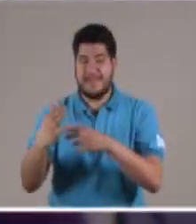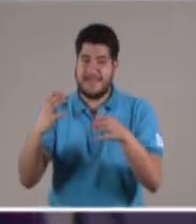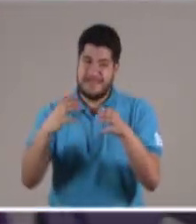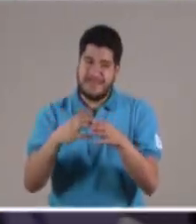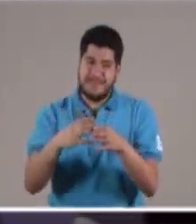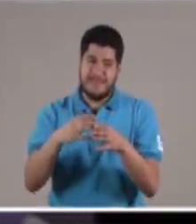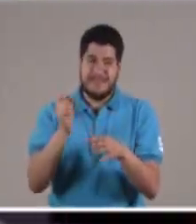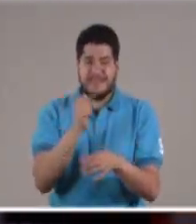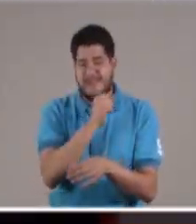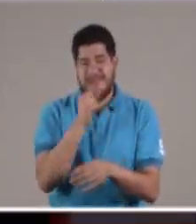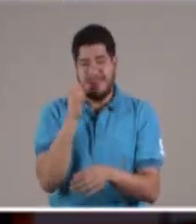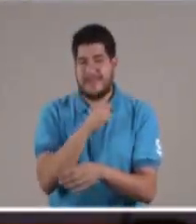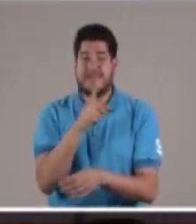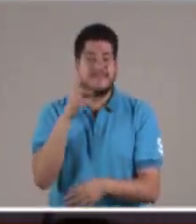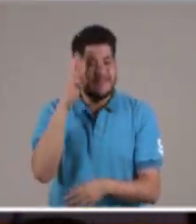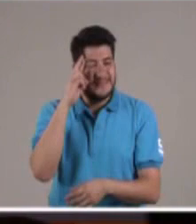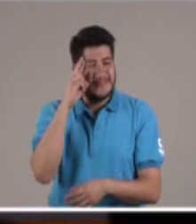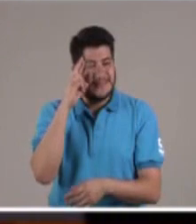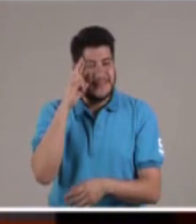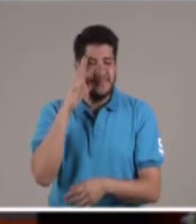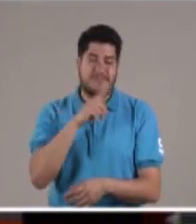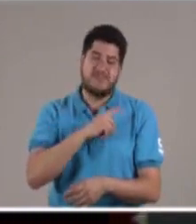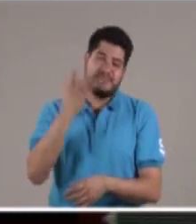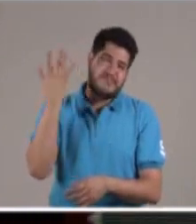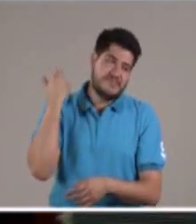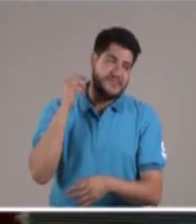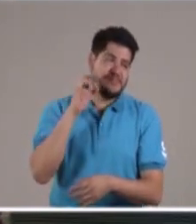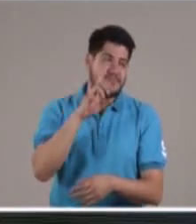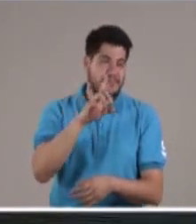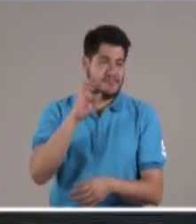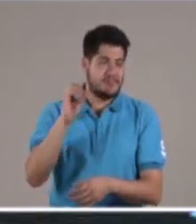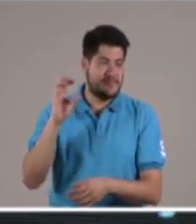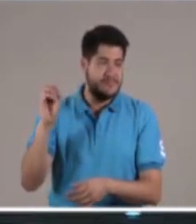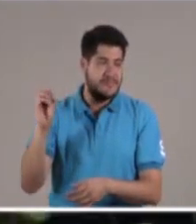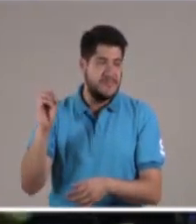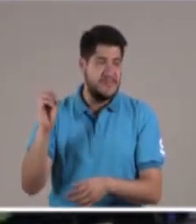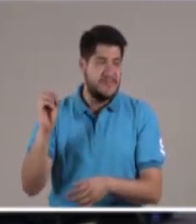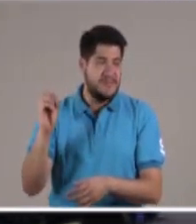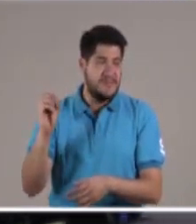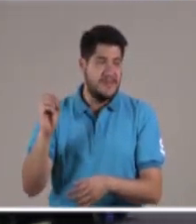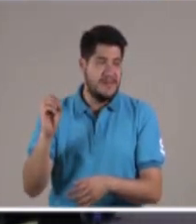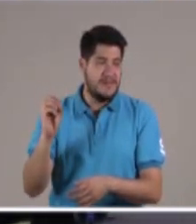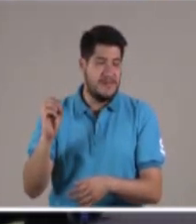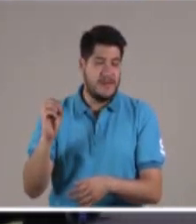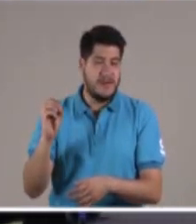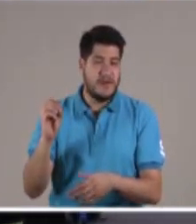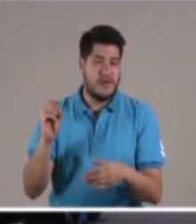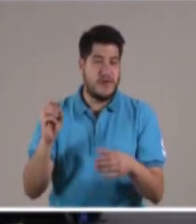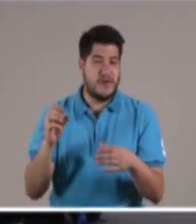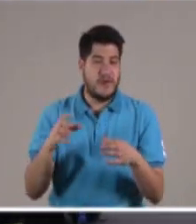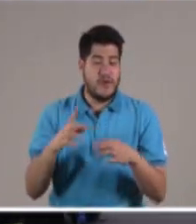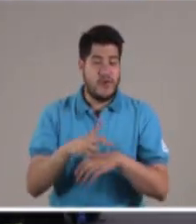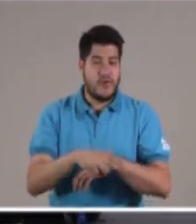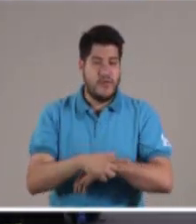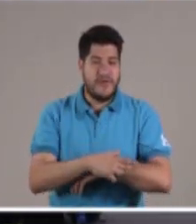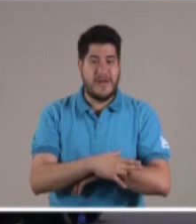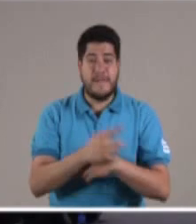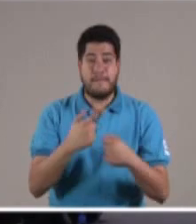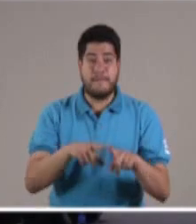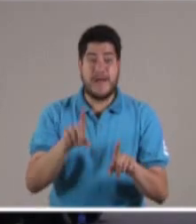acuerda eran ciegos ovejas que amante cuidó pero